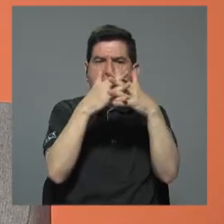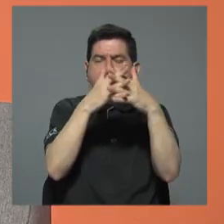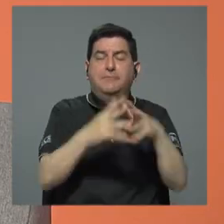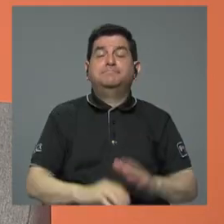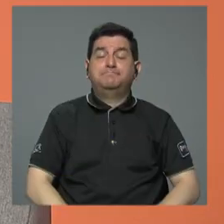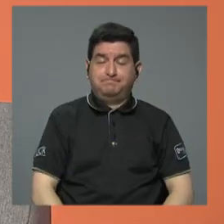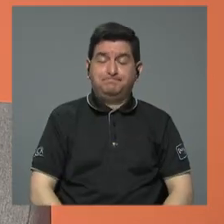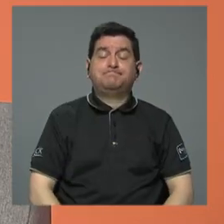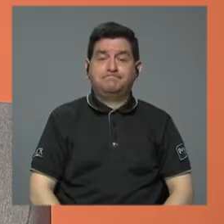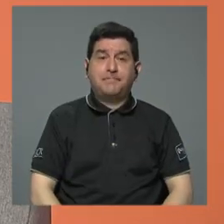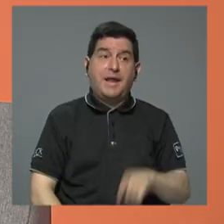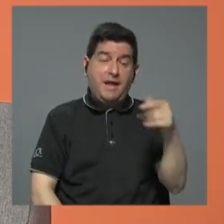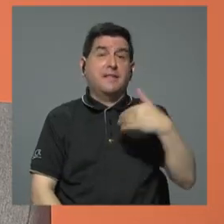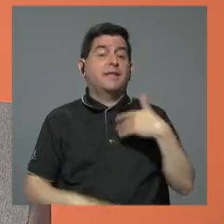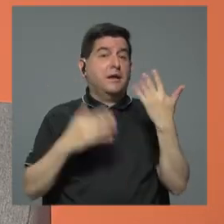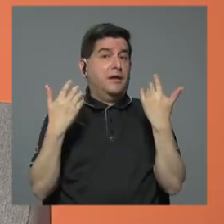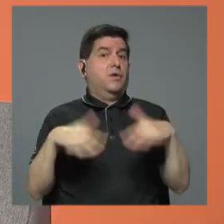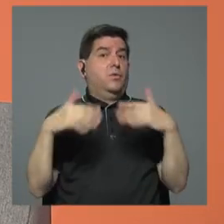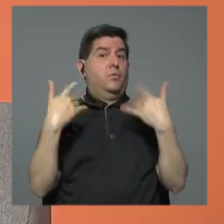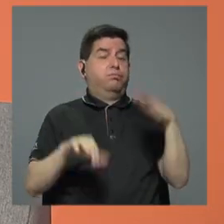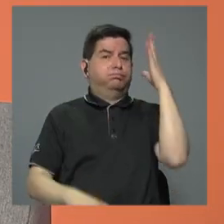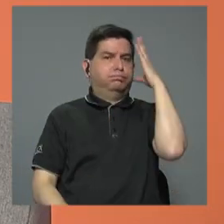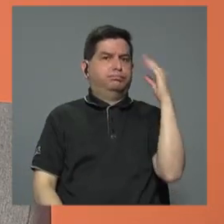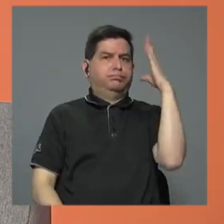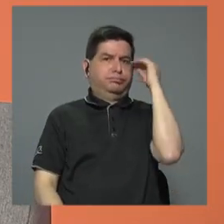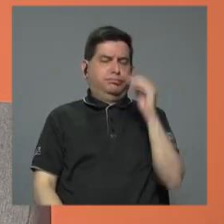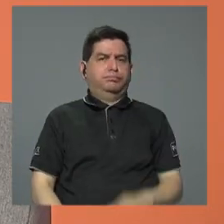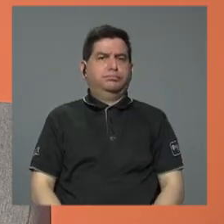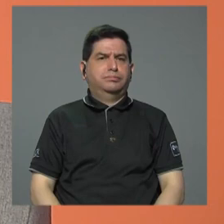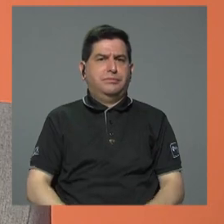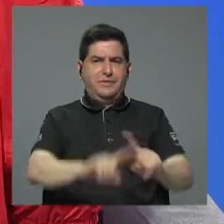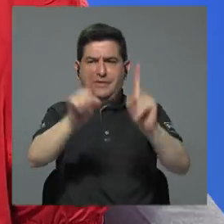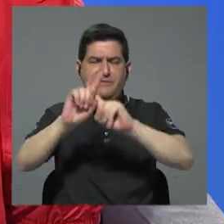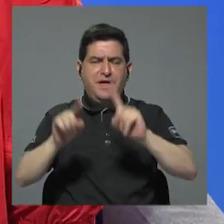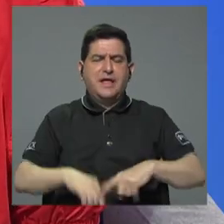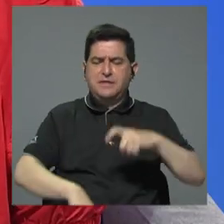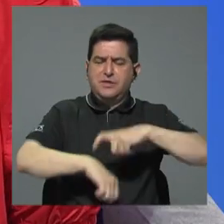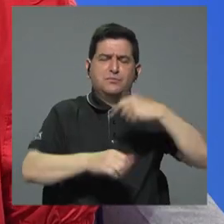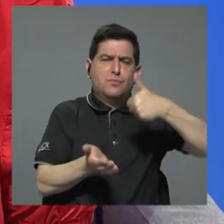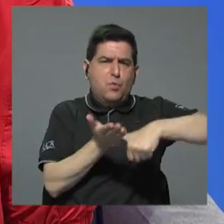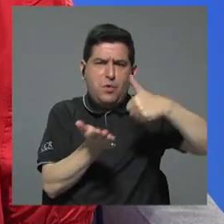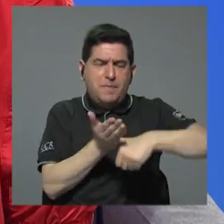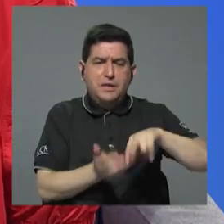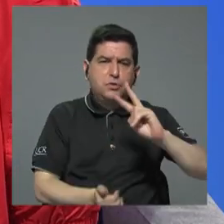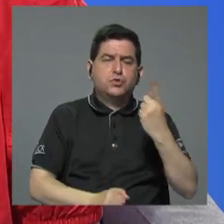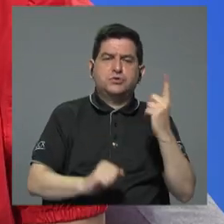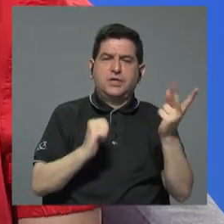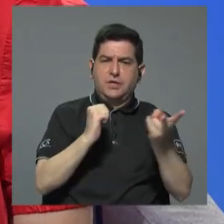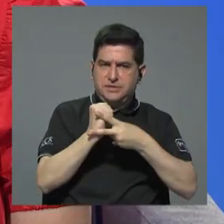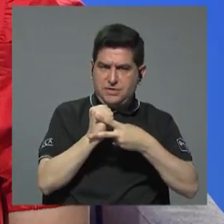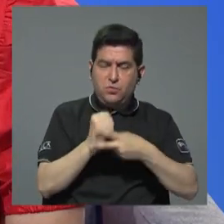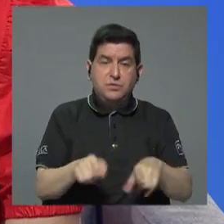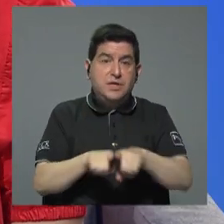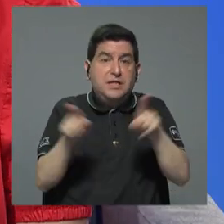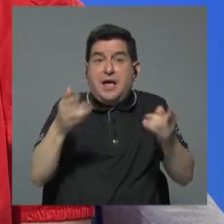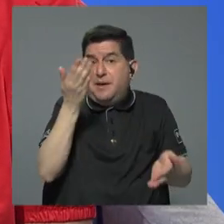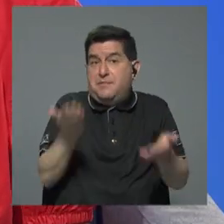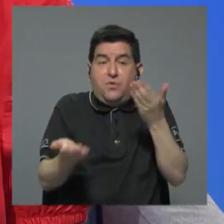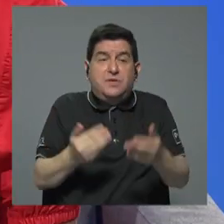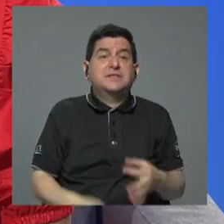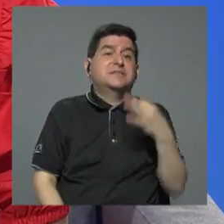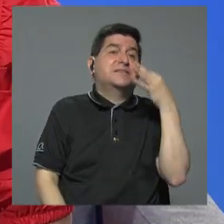Así que, bueno, le ha tocado tremenda experiencia y tremendas experiencias, elecciones a segundas rondas, y tampoco se descarta que